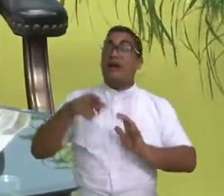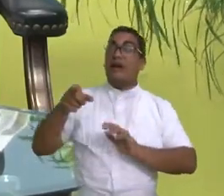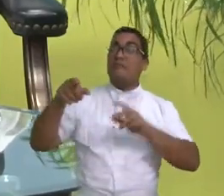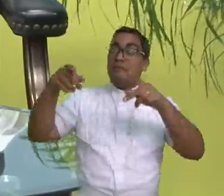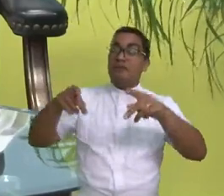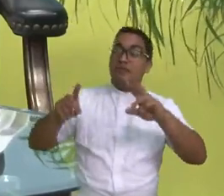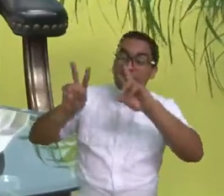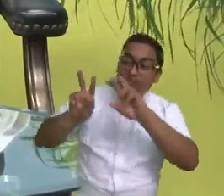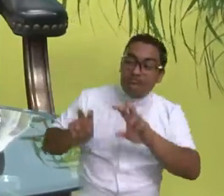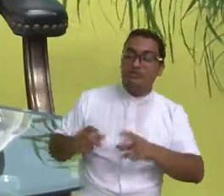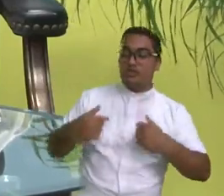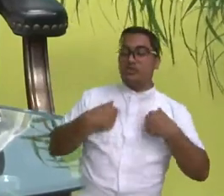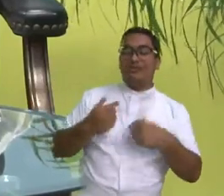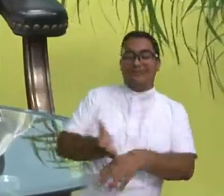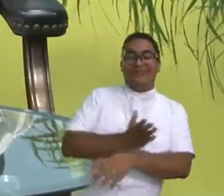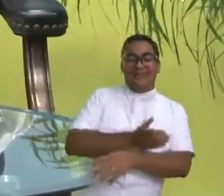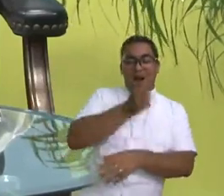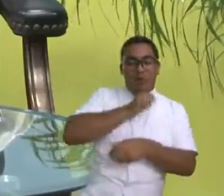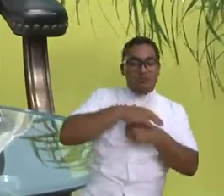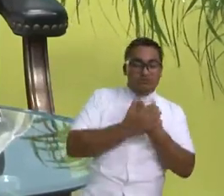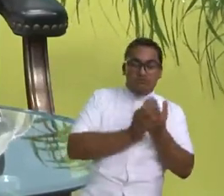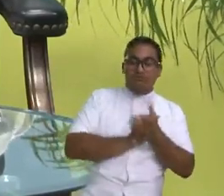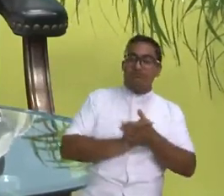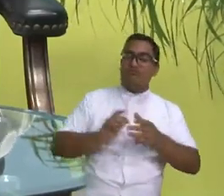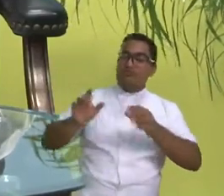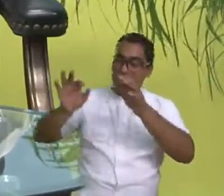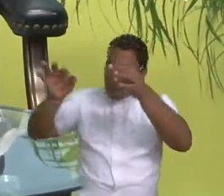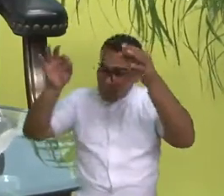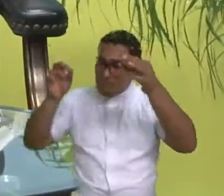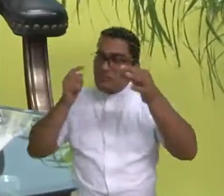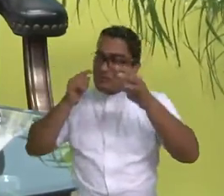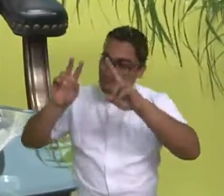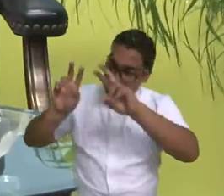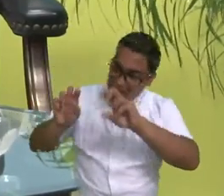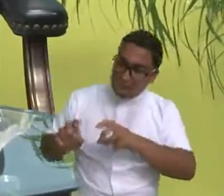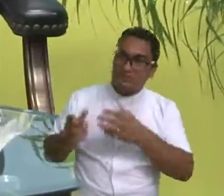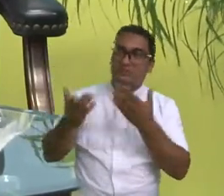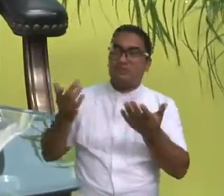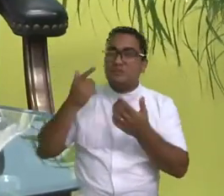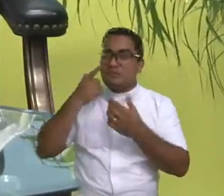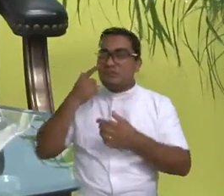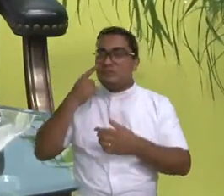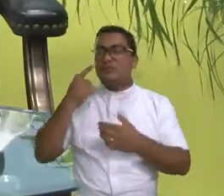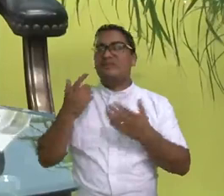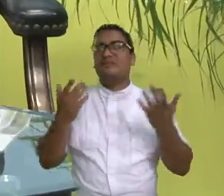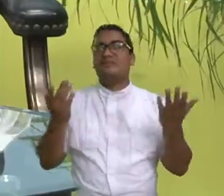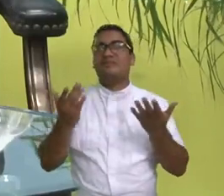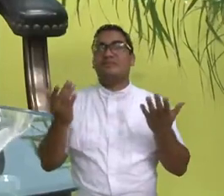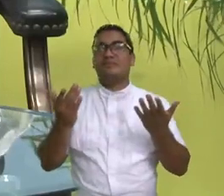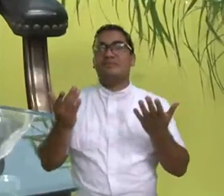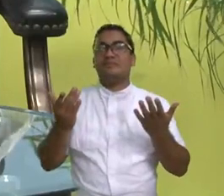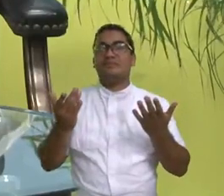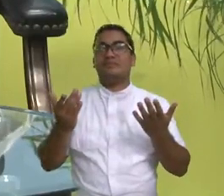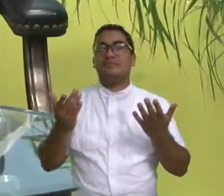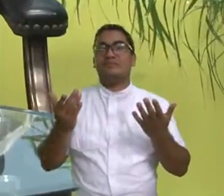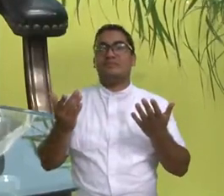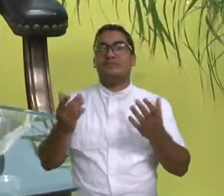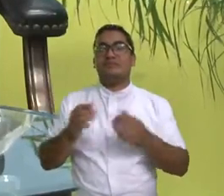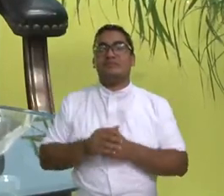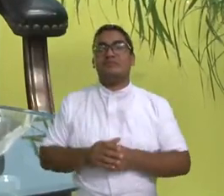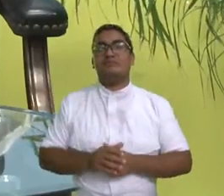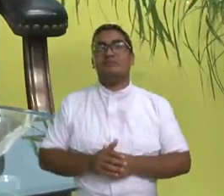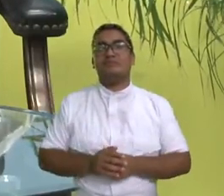manos. Porque este paciente, por ejemplo, puede estar sano, pero yo voy a examinarlo para... me está expresando algún malestar y tengo que